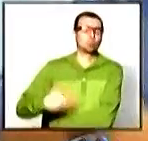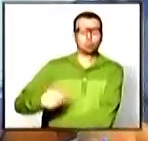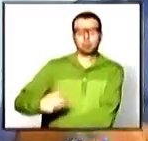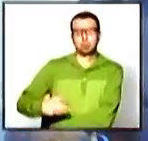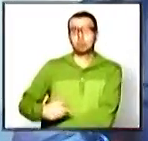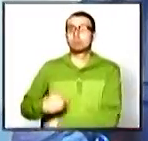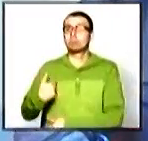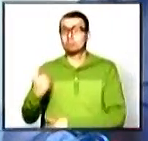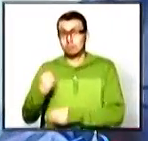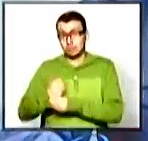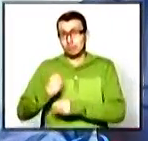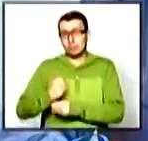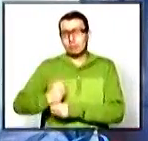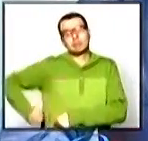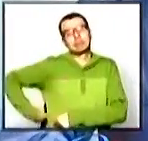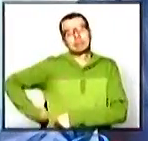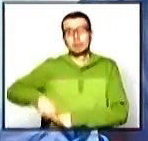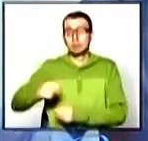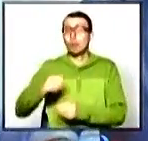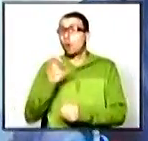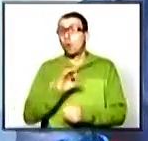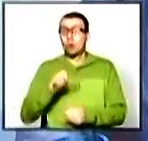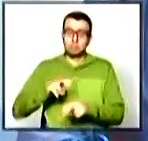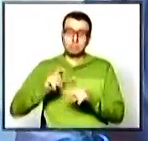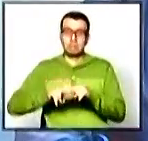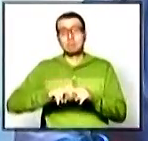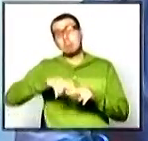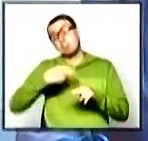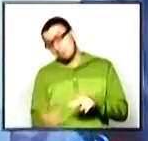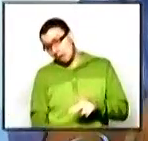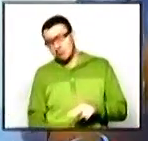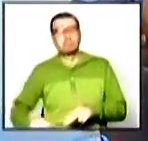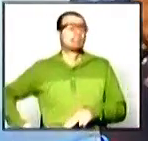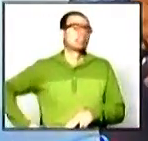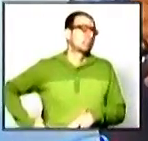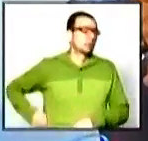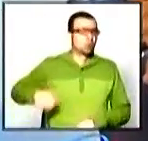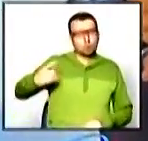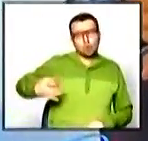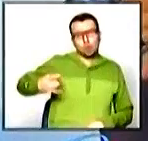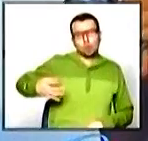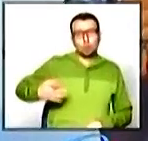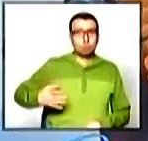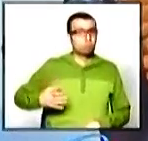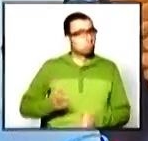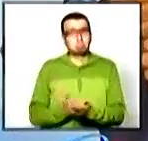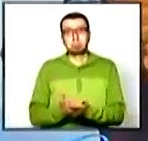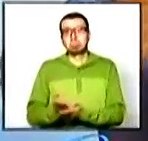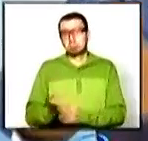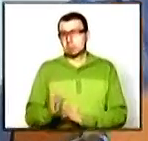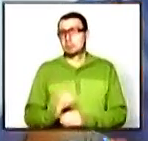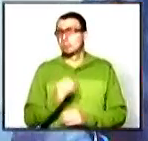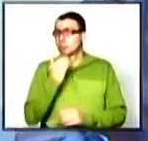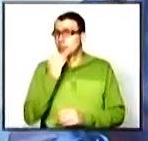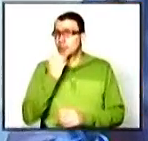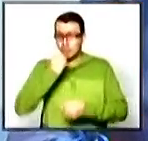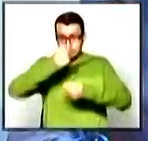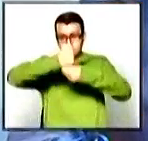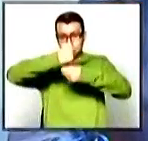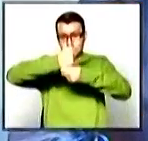agachó mal, se cayó de una silla y le quedó un gran dolor. Entonces eso hace un desplazamiento de la